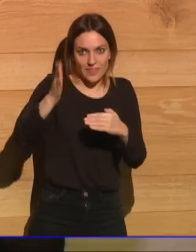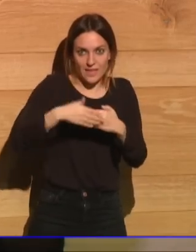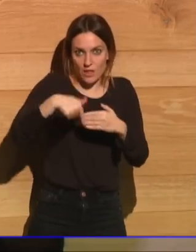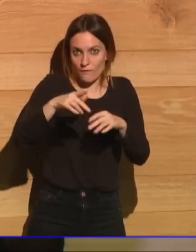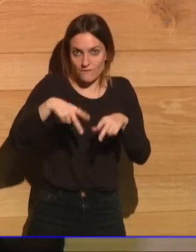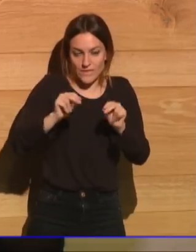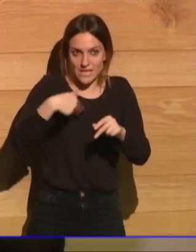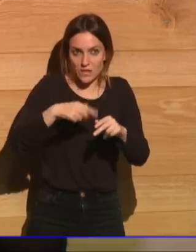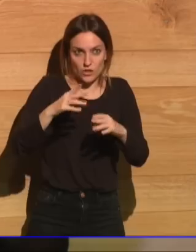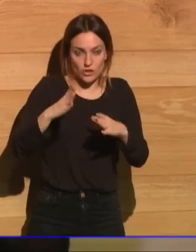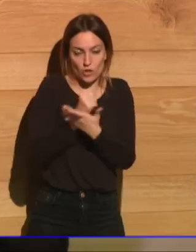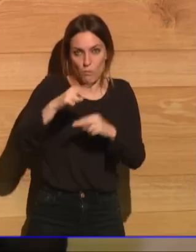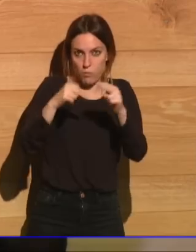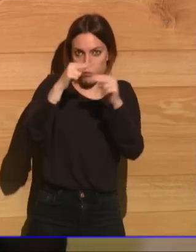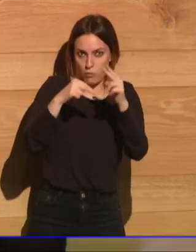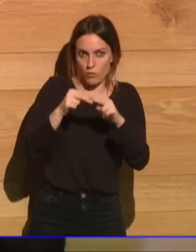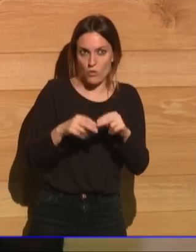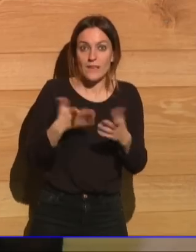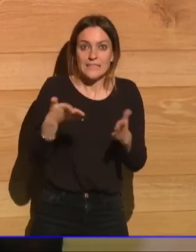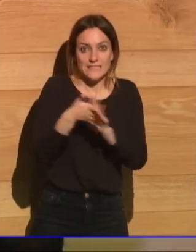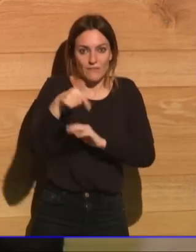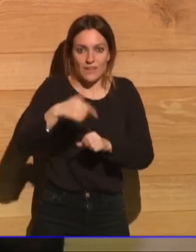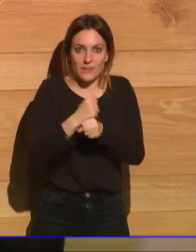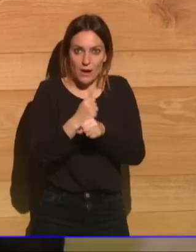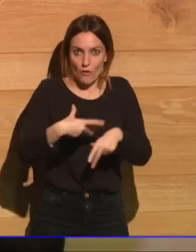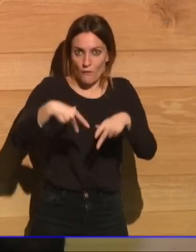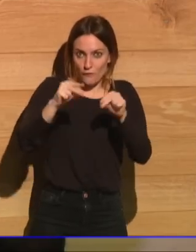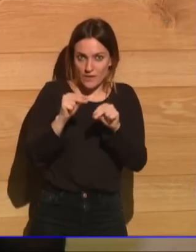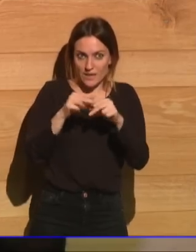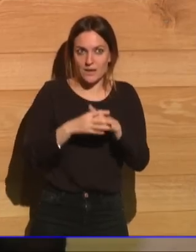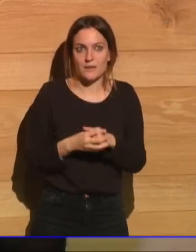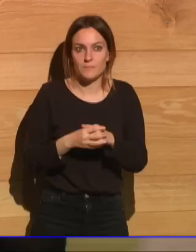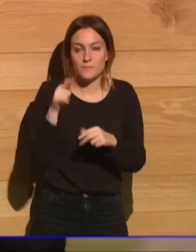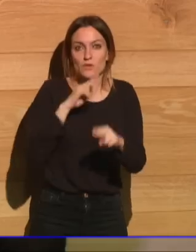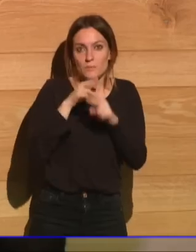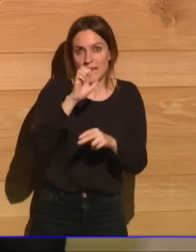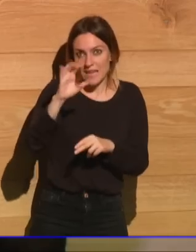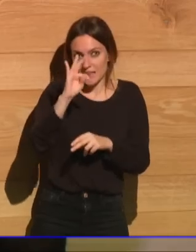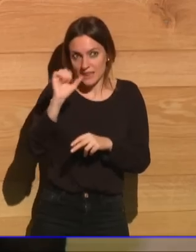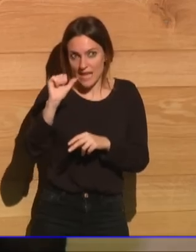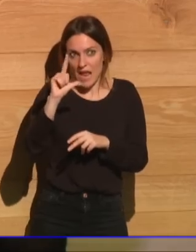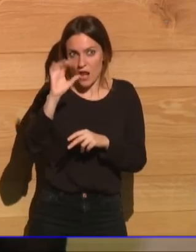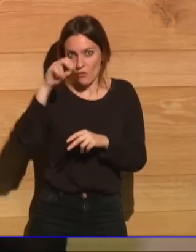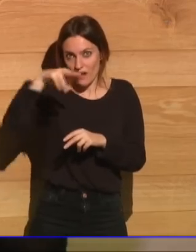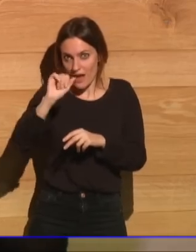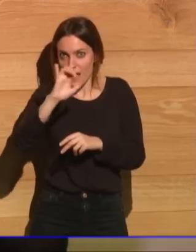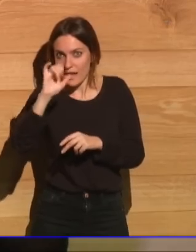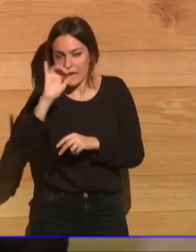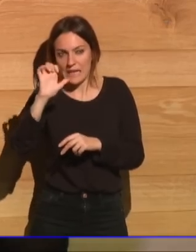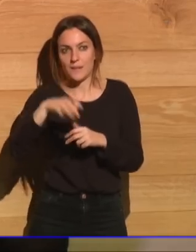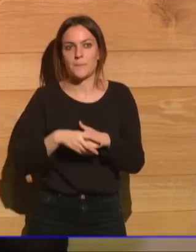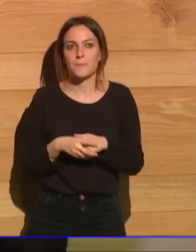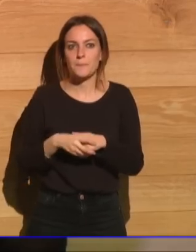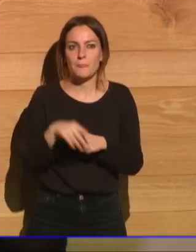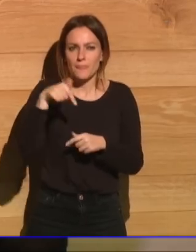montaje Sí. y entonces ya sí se hace ese trabajo final que se Se llama de reproduce. etalonaje, en el que se le da, en